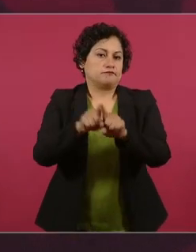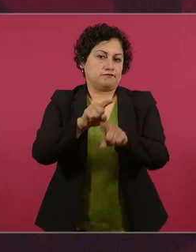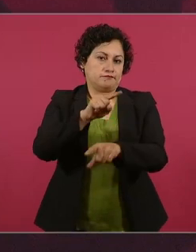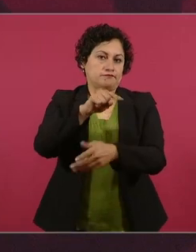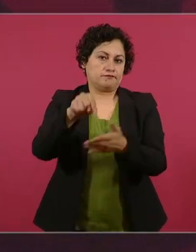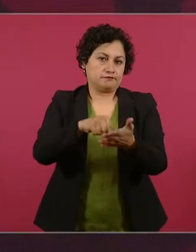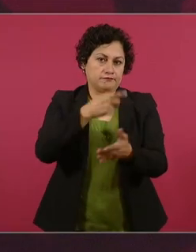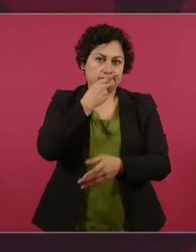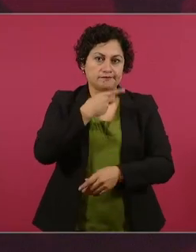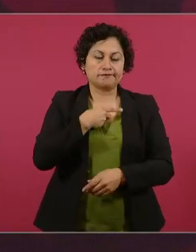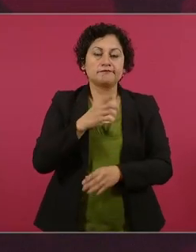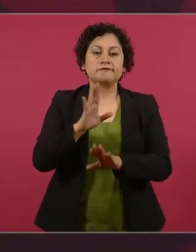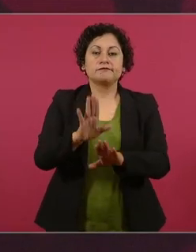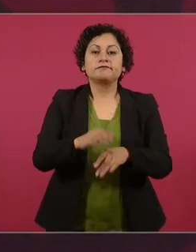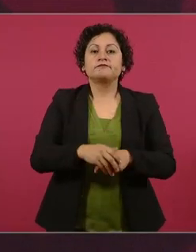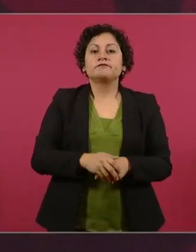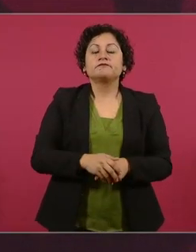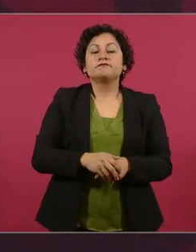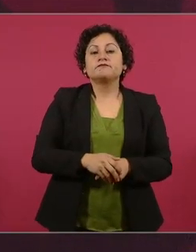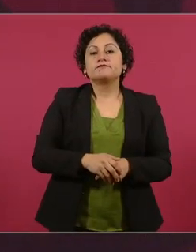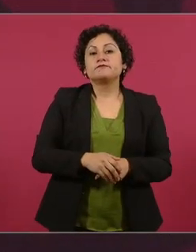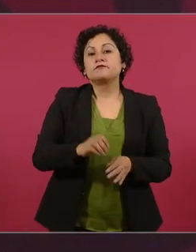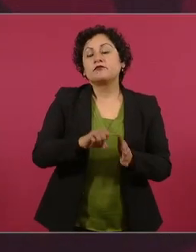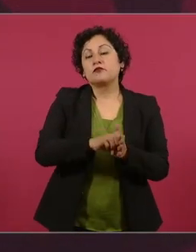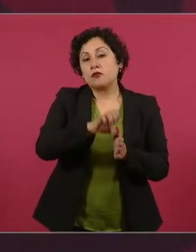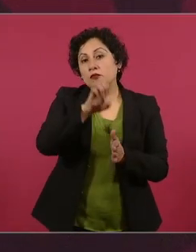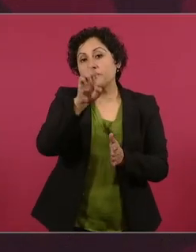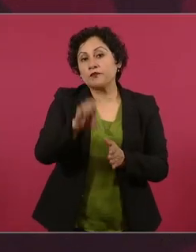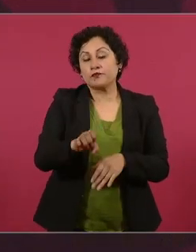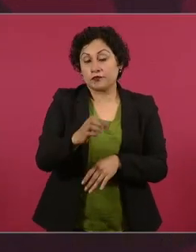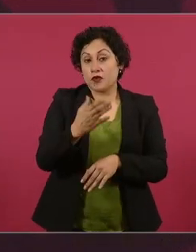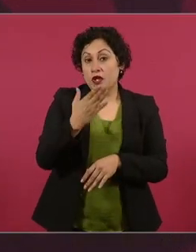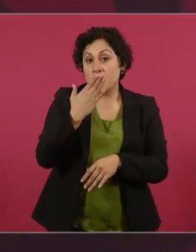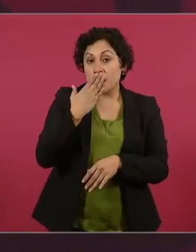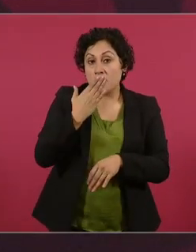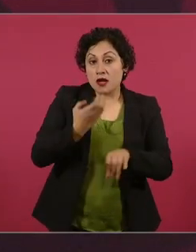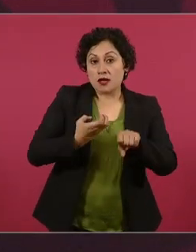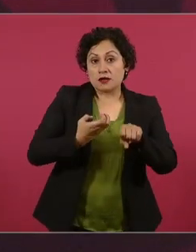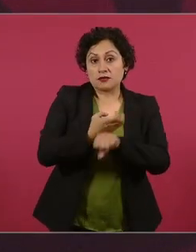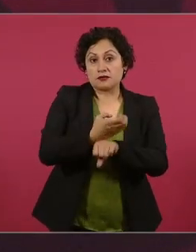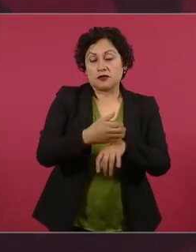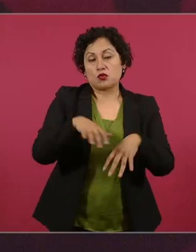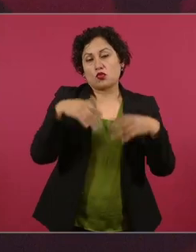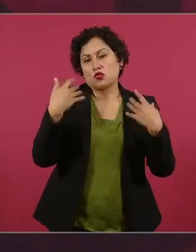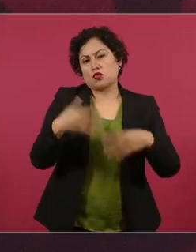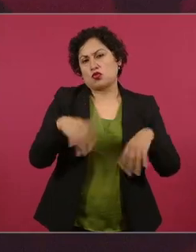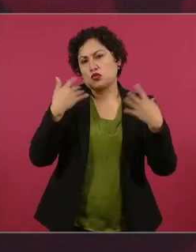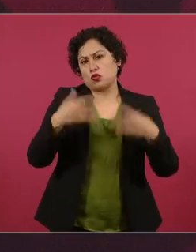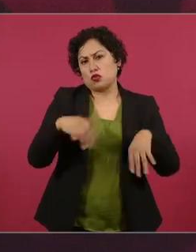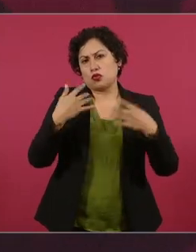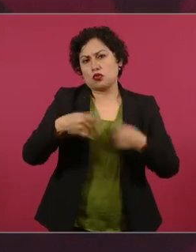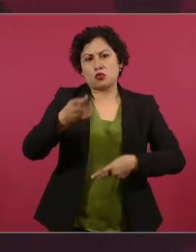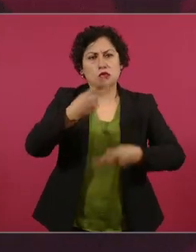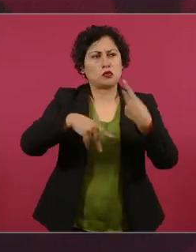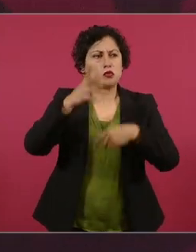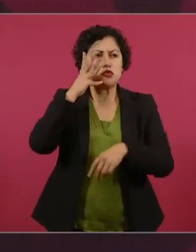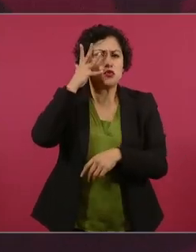En el caso de Sonora, pues tiene mucho futuro, mucho porvenir